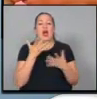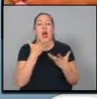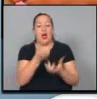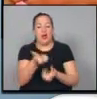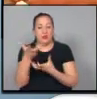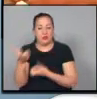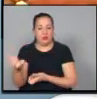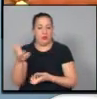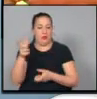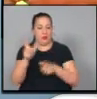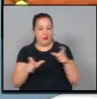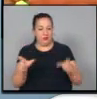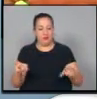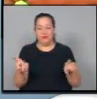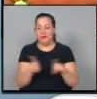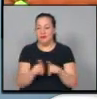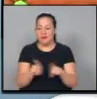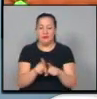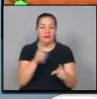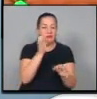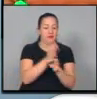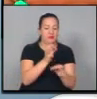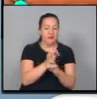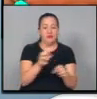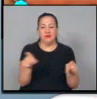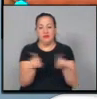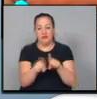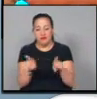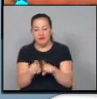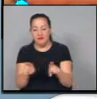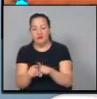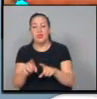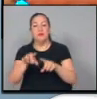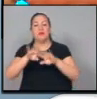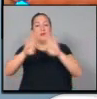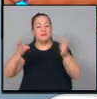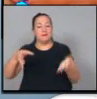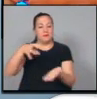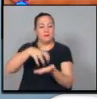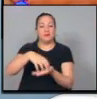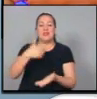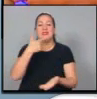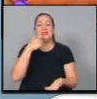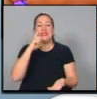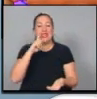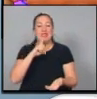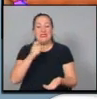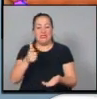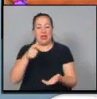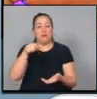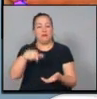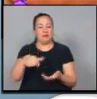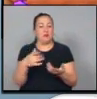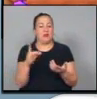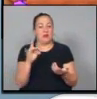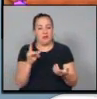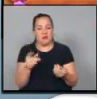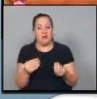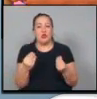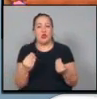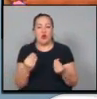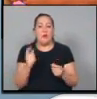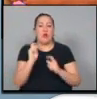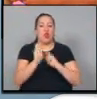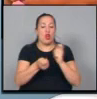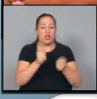la población. Lo mismo en los colegios, lo mismo en las salitas. Uh-huh. Cuesta mucho que eso funcione, a veces con donaciones de los vecinos,